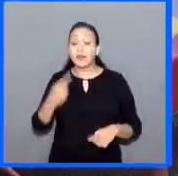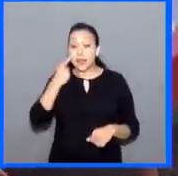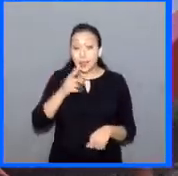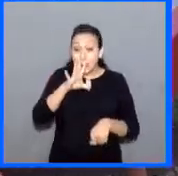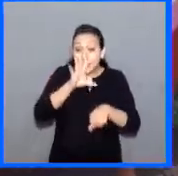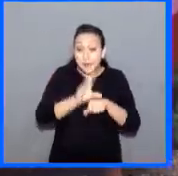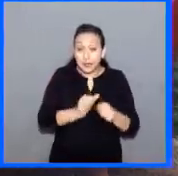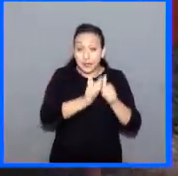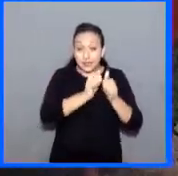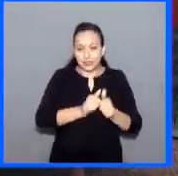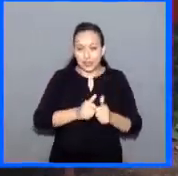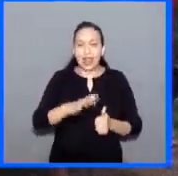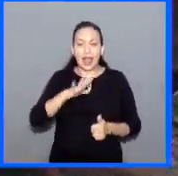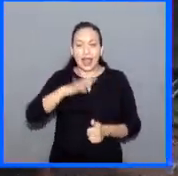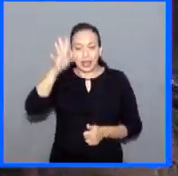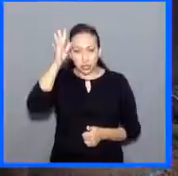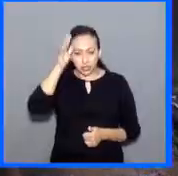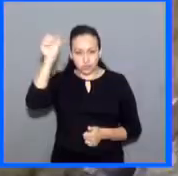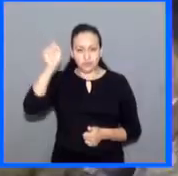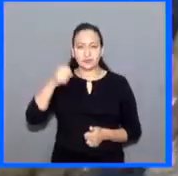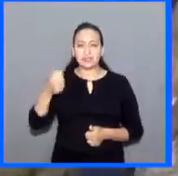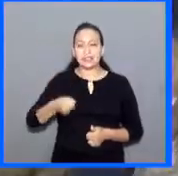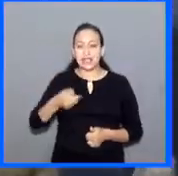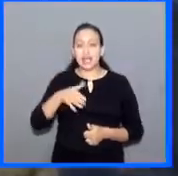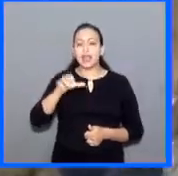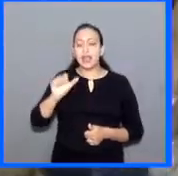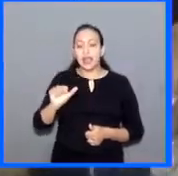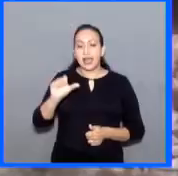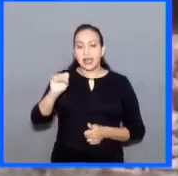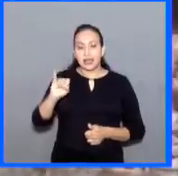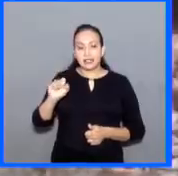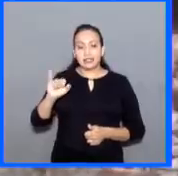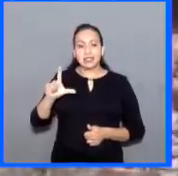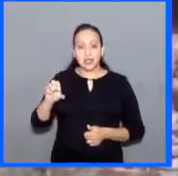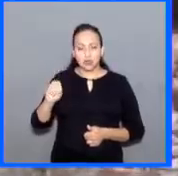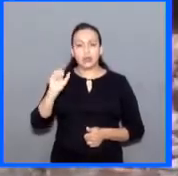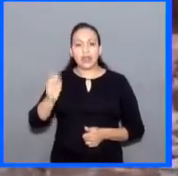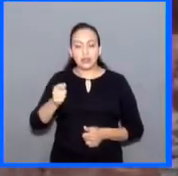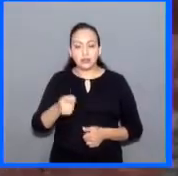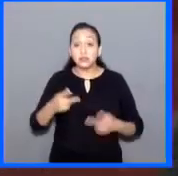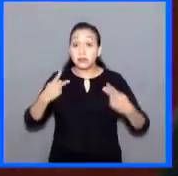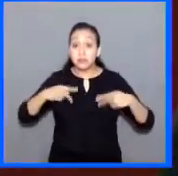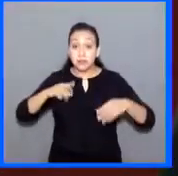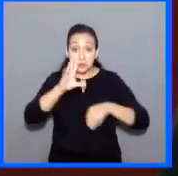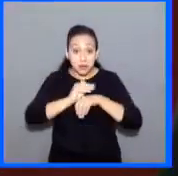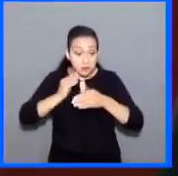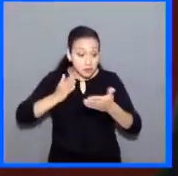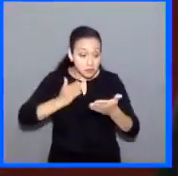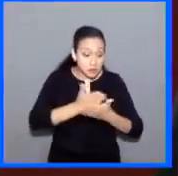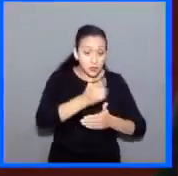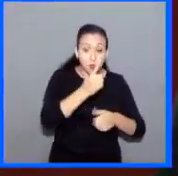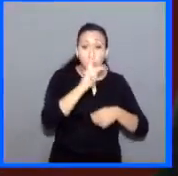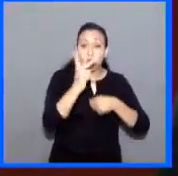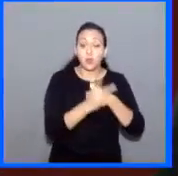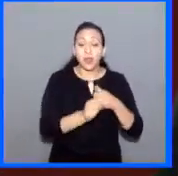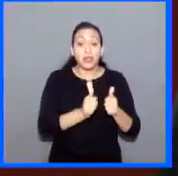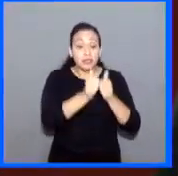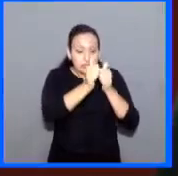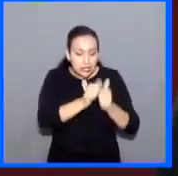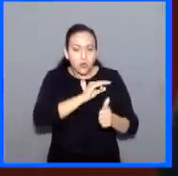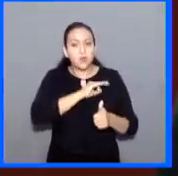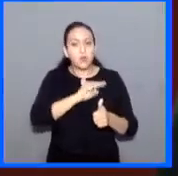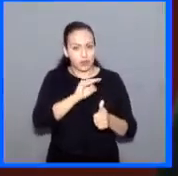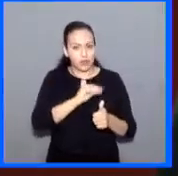una migración de la cual debe evitarse su criminalización. Así lo afirmó Daniel Fajardo